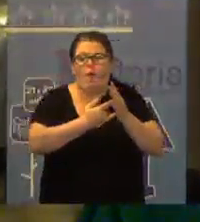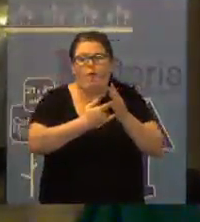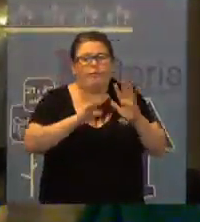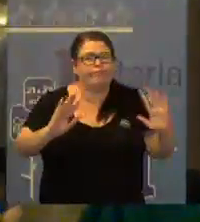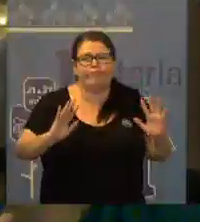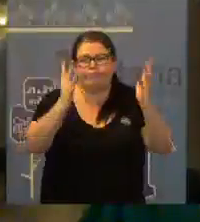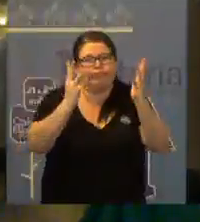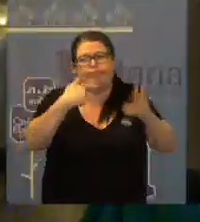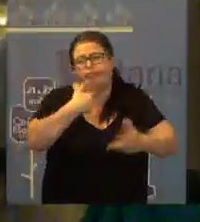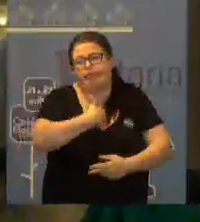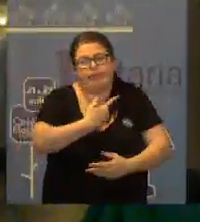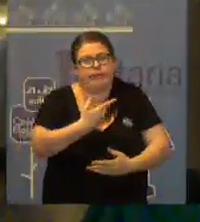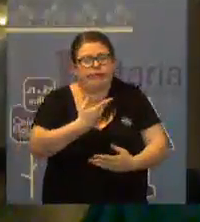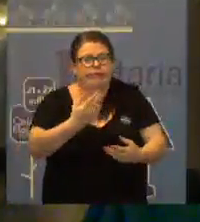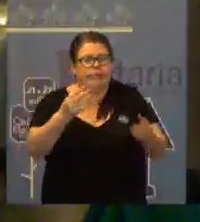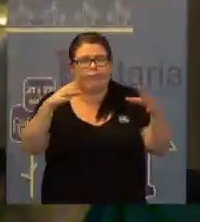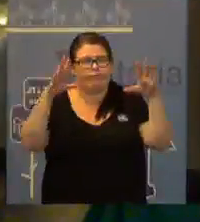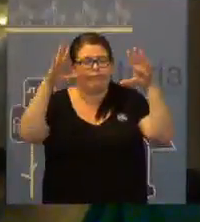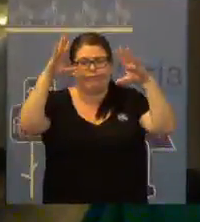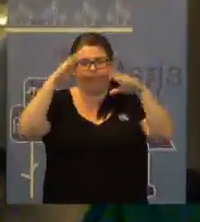de verdade, a mí me deixa